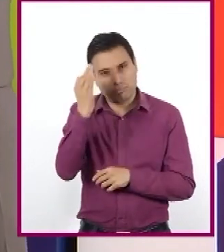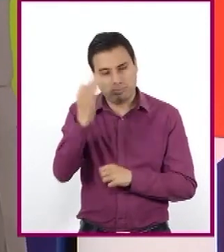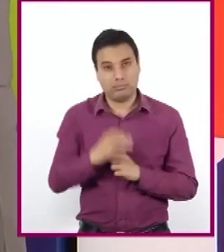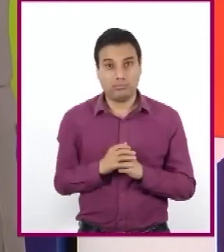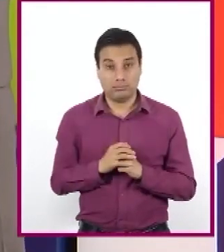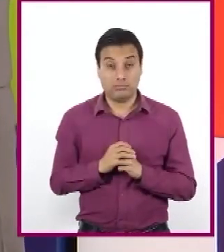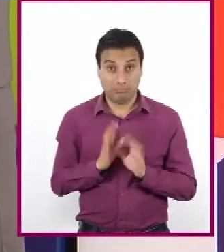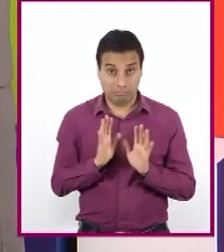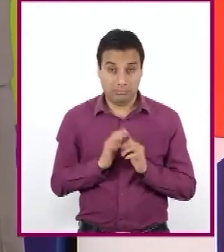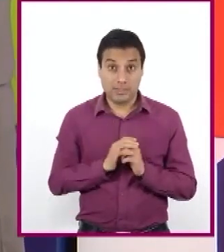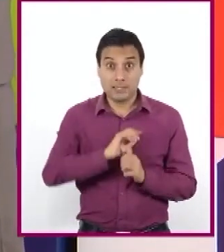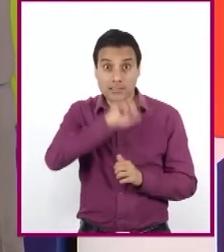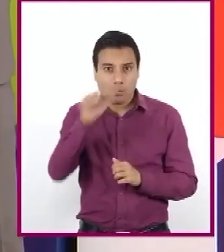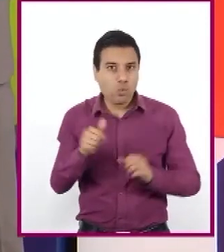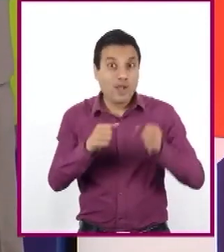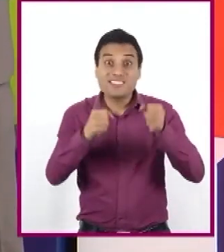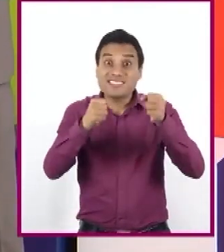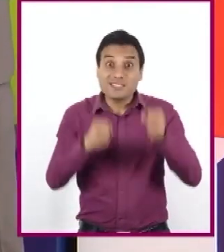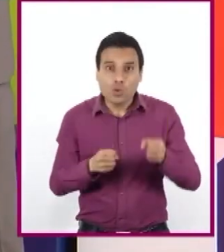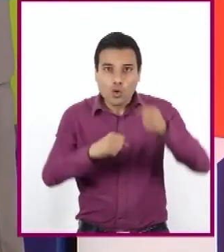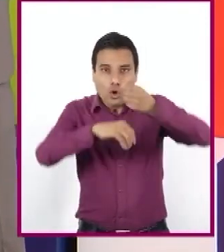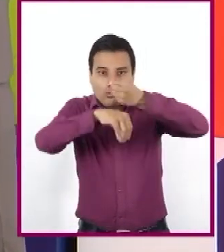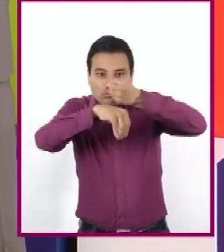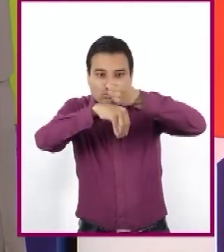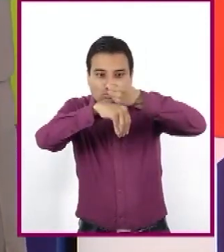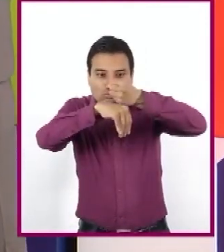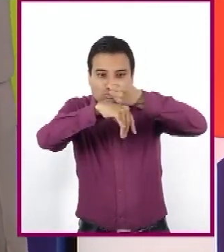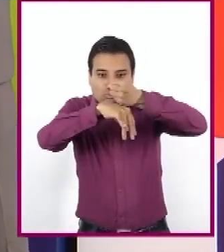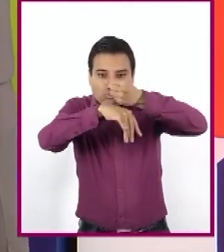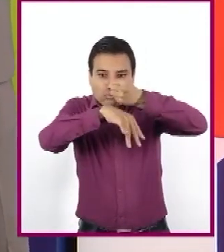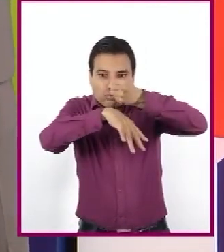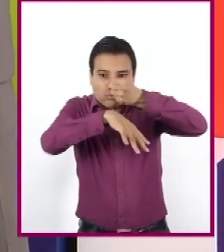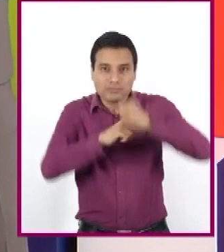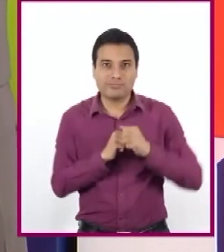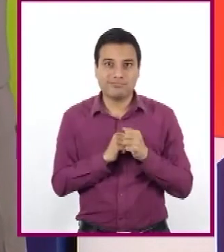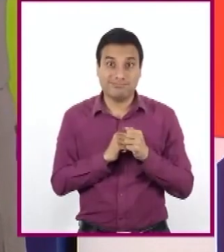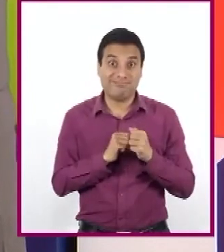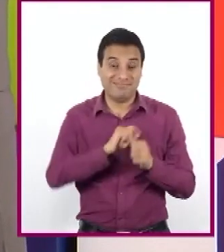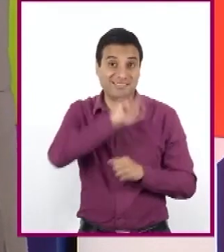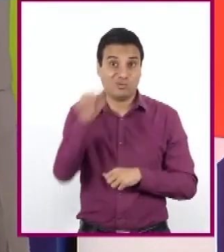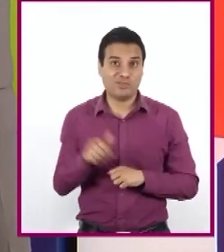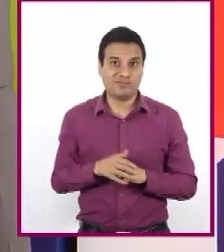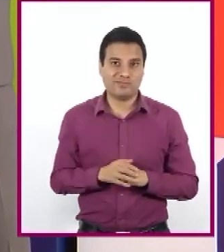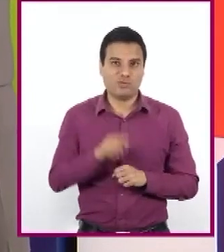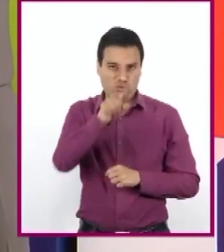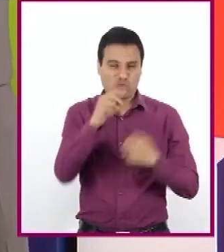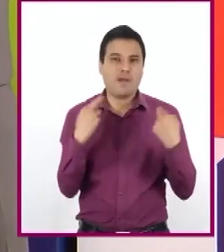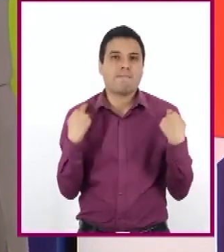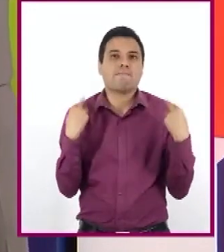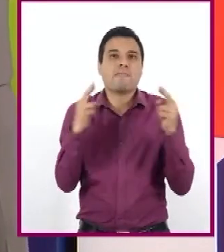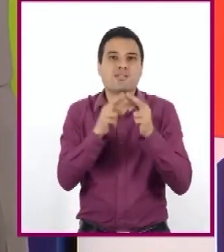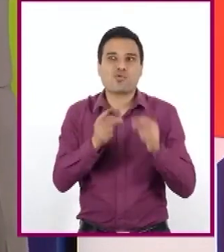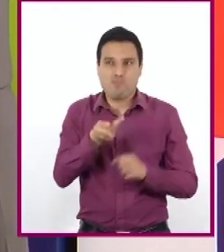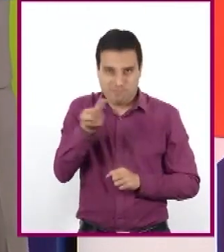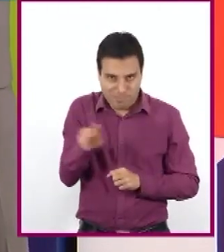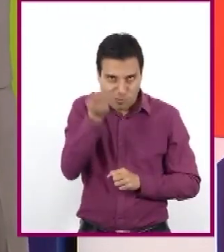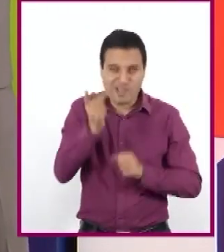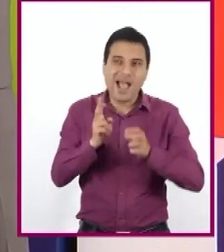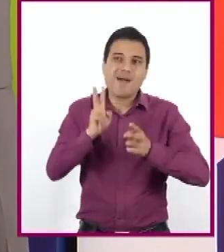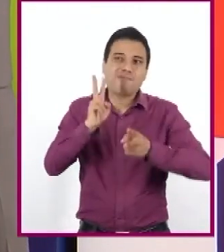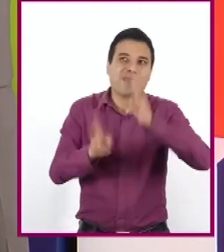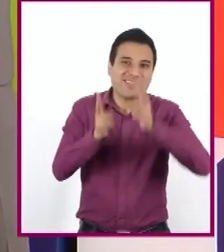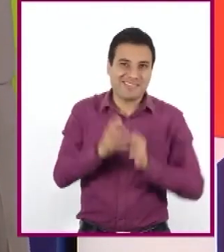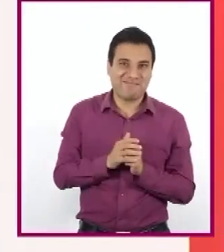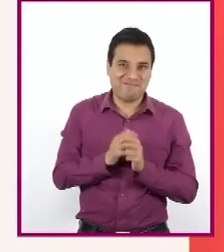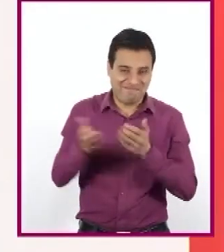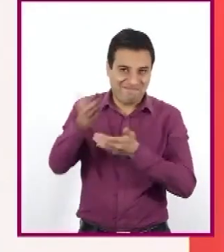bien, verán el crecimiento de la raíz. Discutan con su profesora o profesor sobre este reto y realicen sus